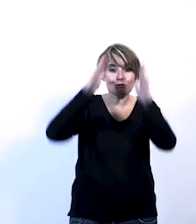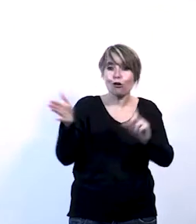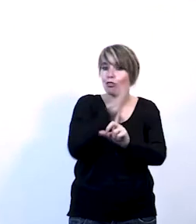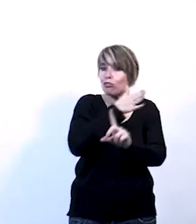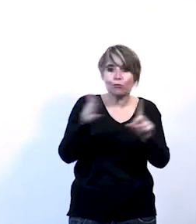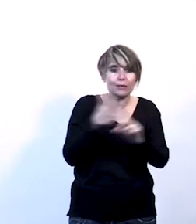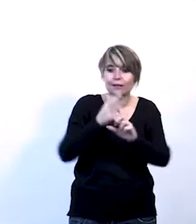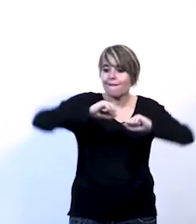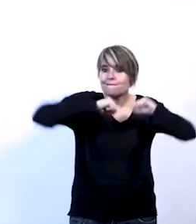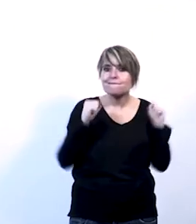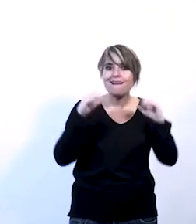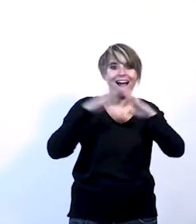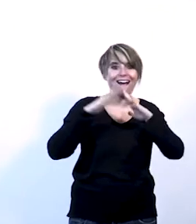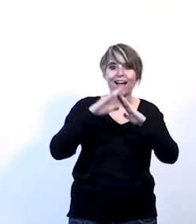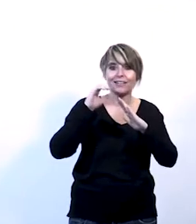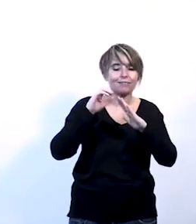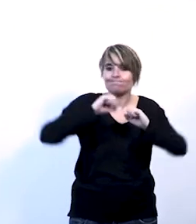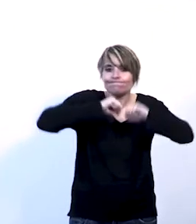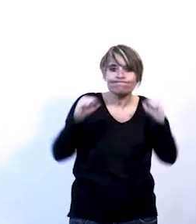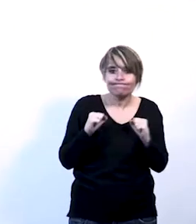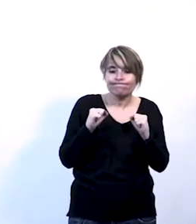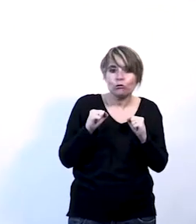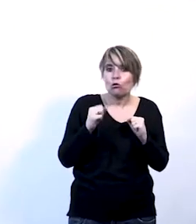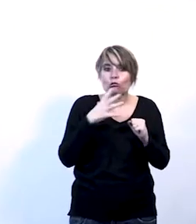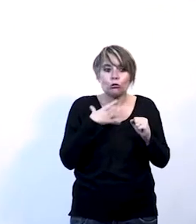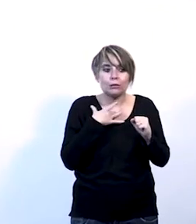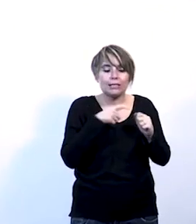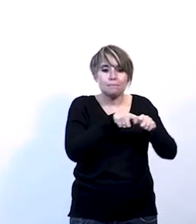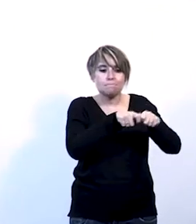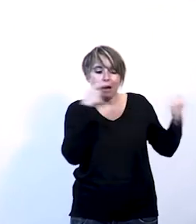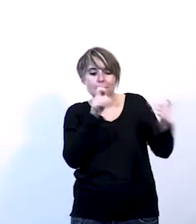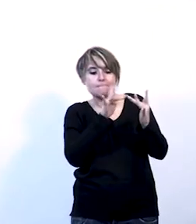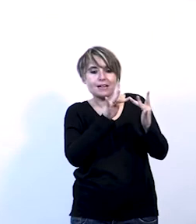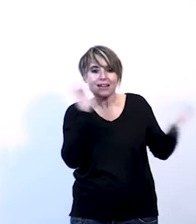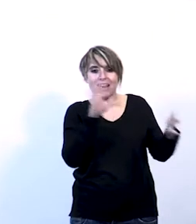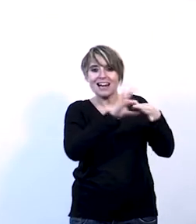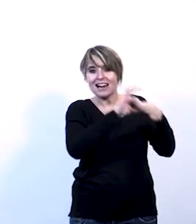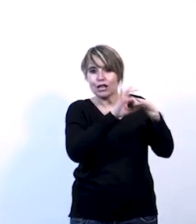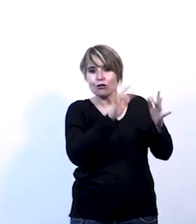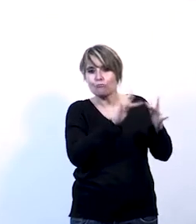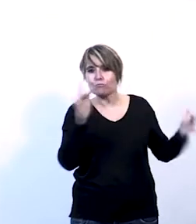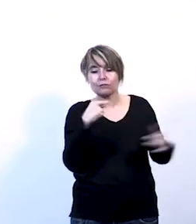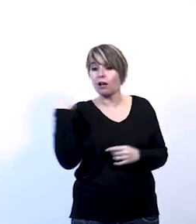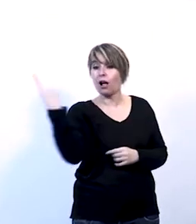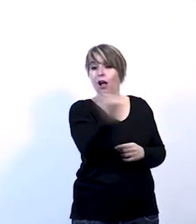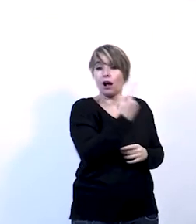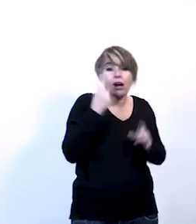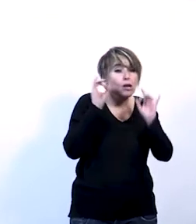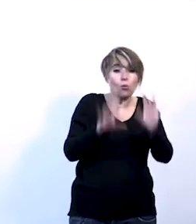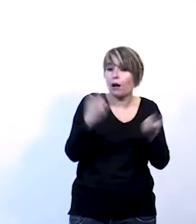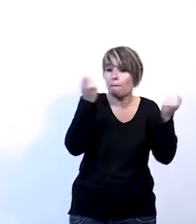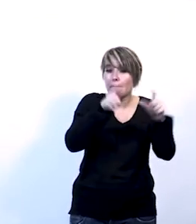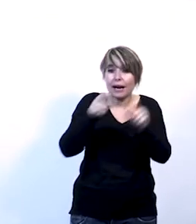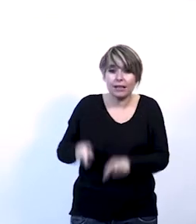pueden salir de la casa, no pueden y no dejan esa relación violenta, se parecen casi todas iguales,